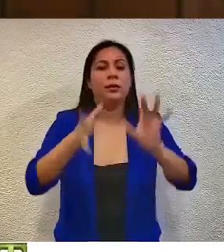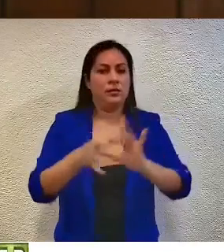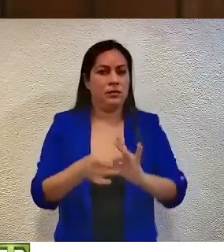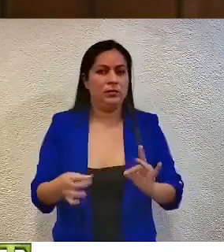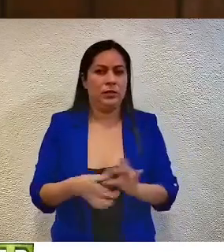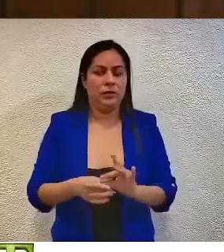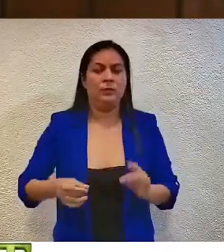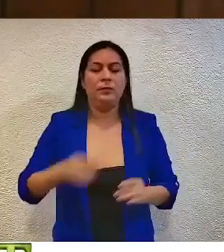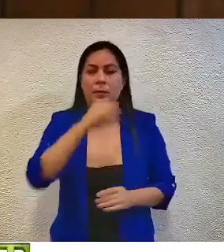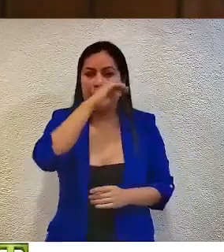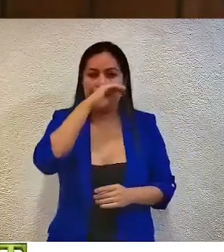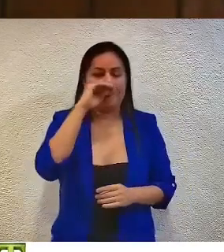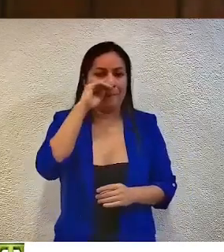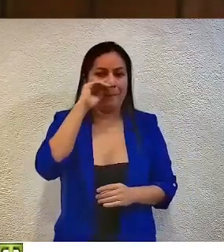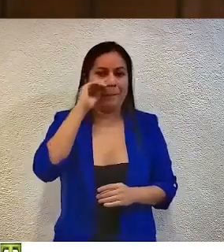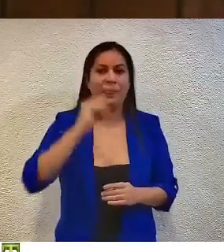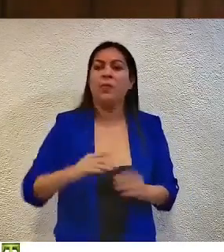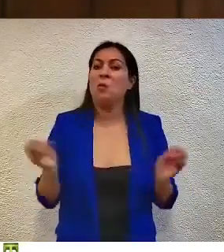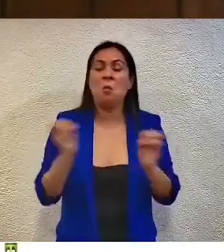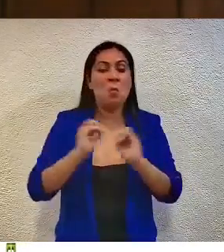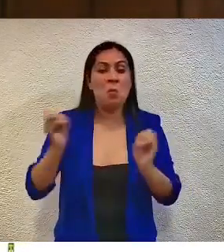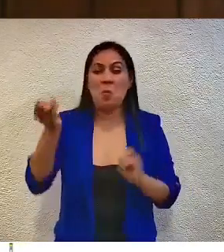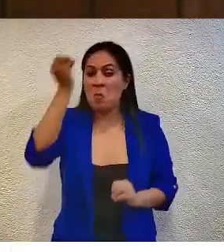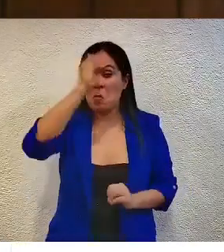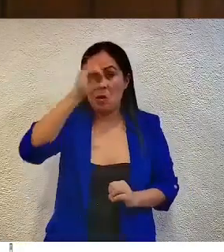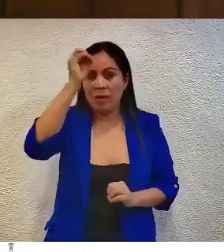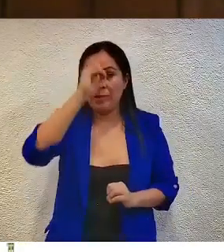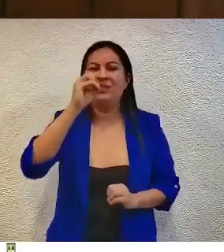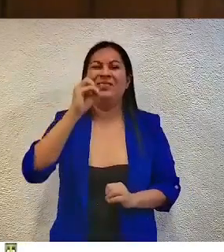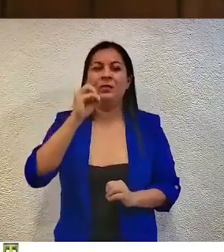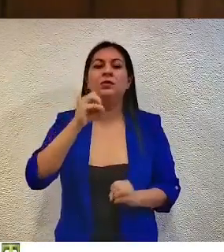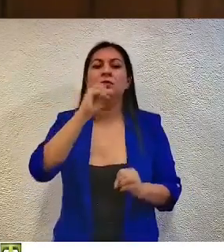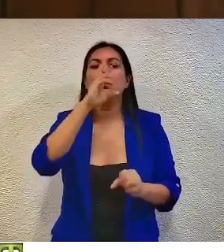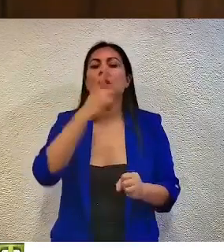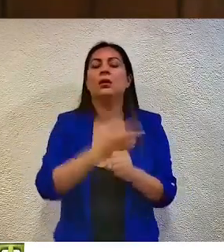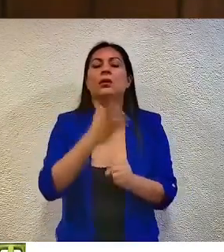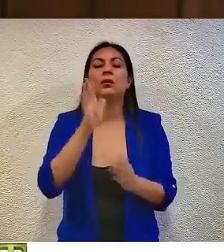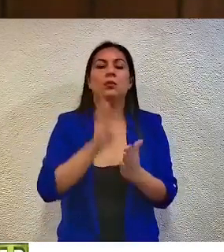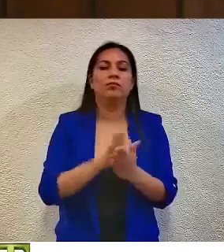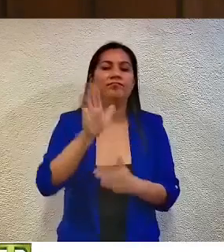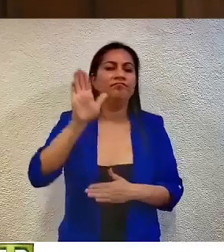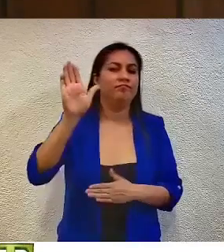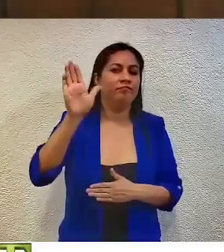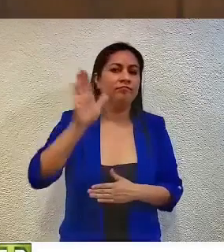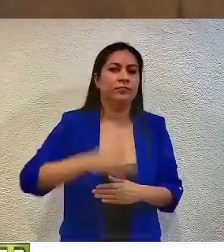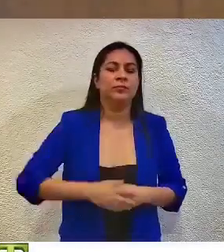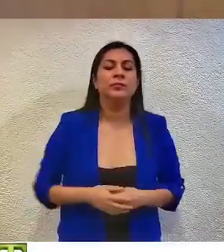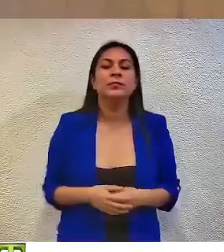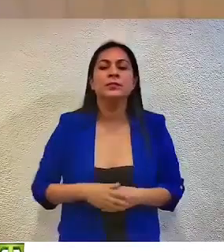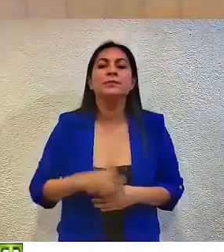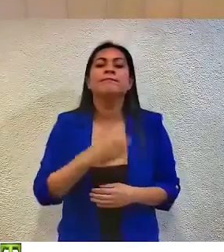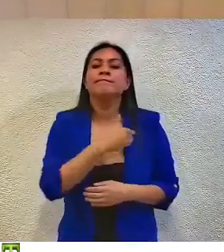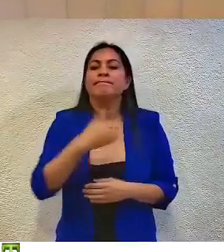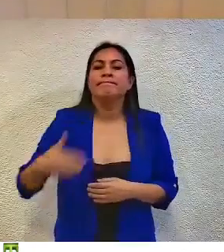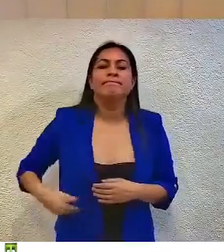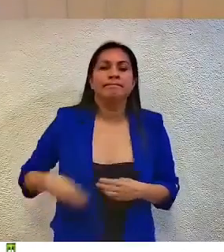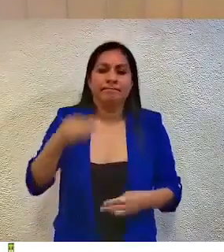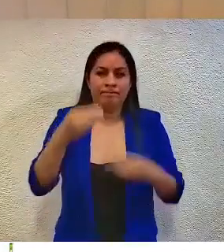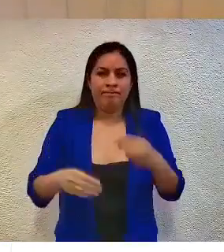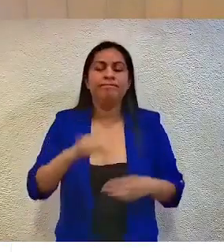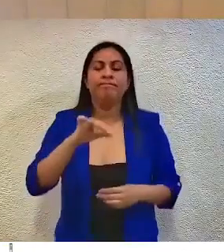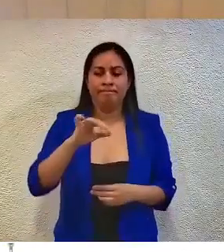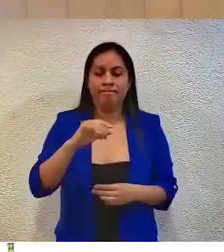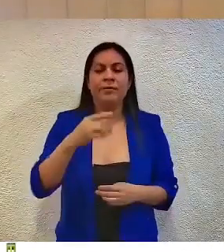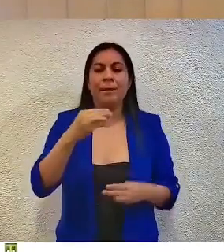cuenta. No habiendo comentarios al respecto, secretario, tome la votación, por favor. Con su autorización, magistrada